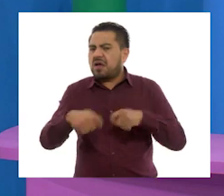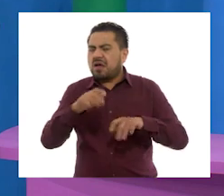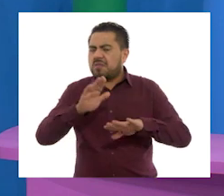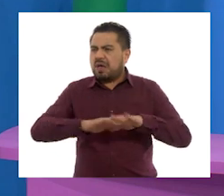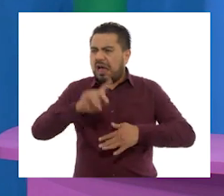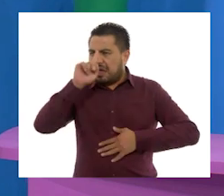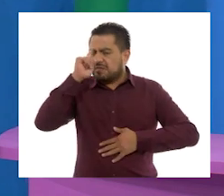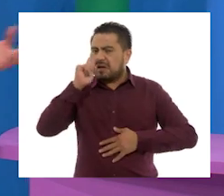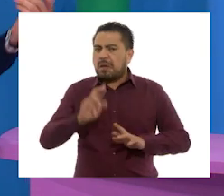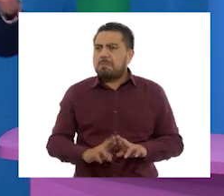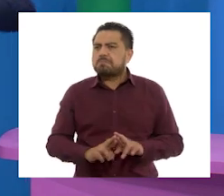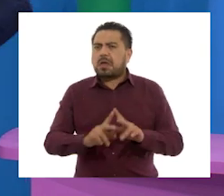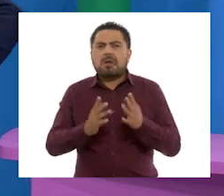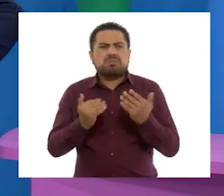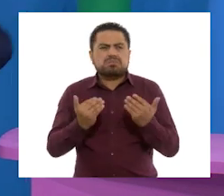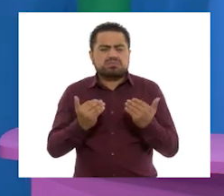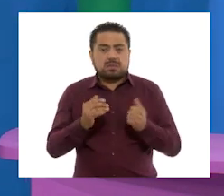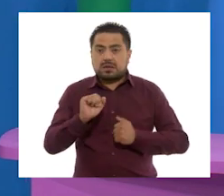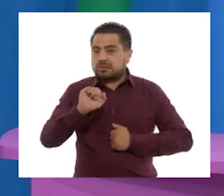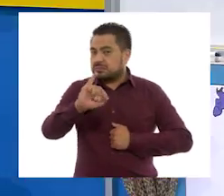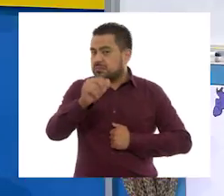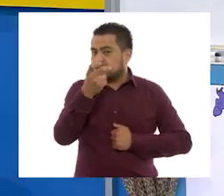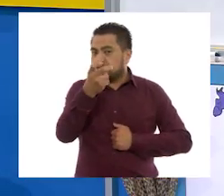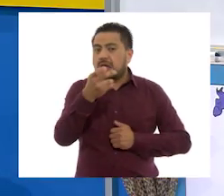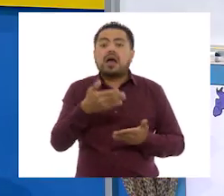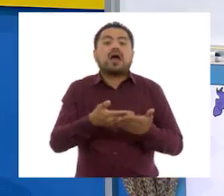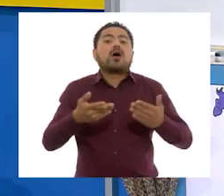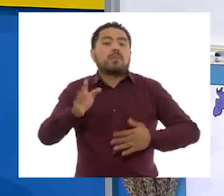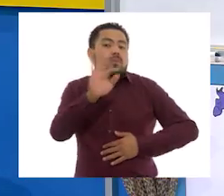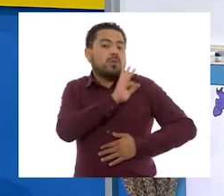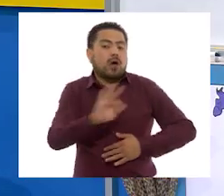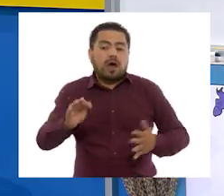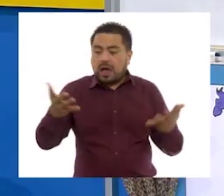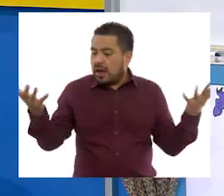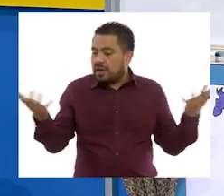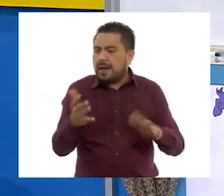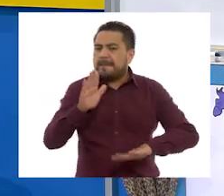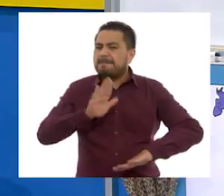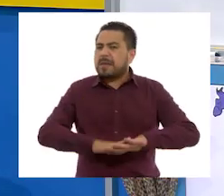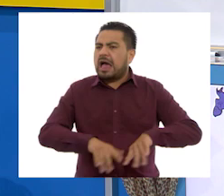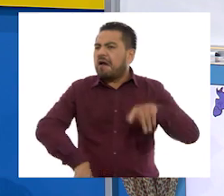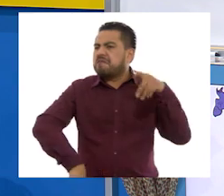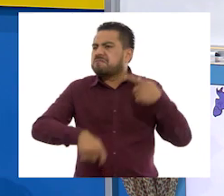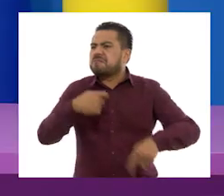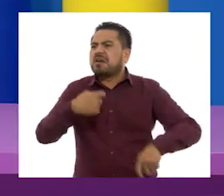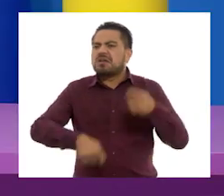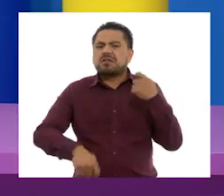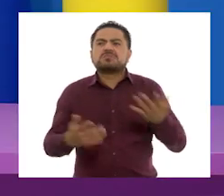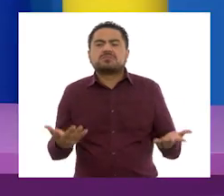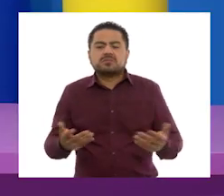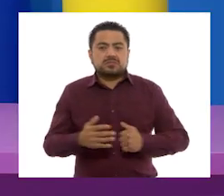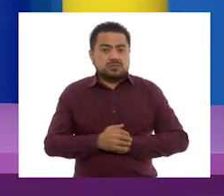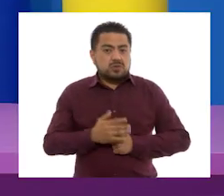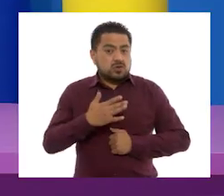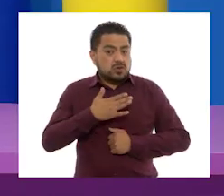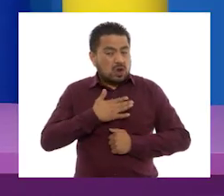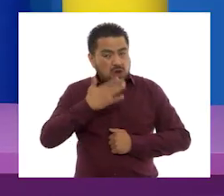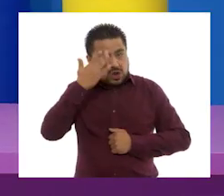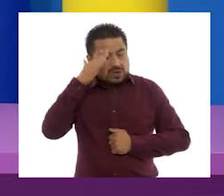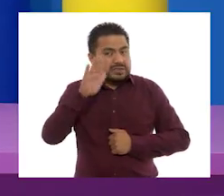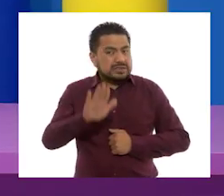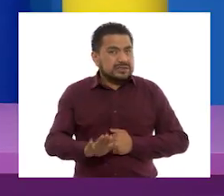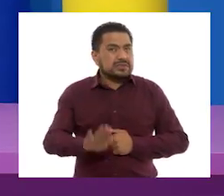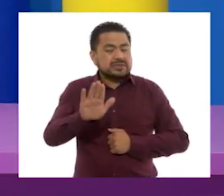facilidad sin romperse. Así es. Entonces, ¿qué podemos hacer para ser más flexibles? Yo sé.